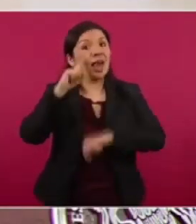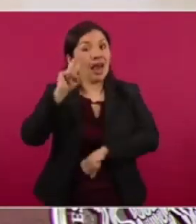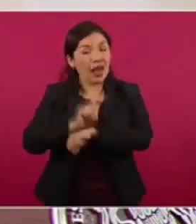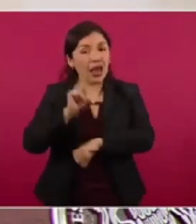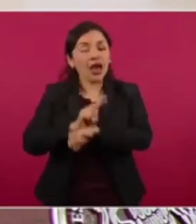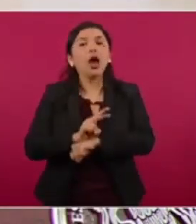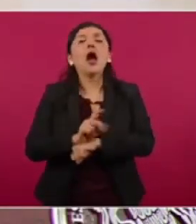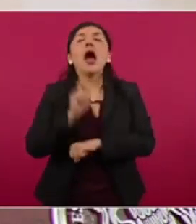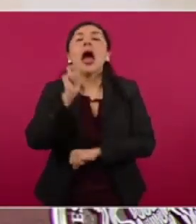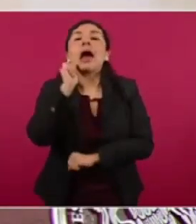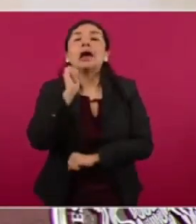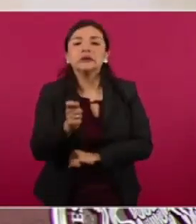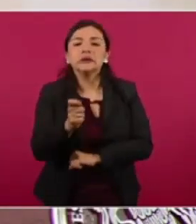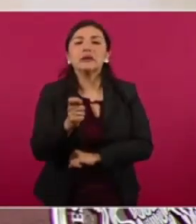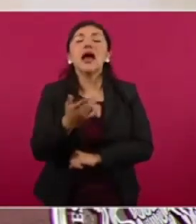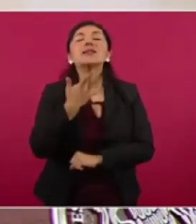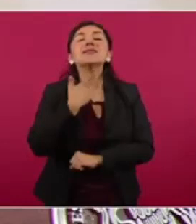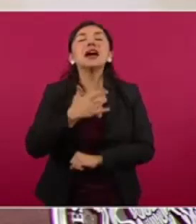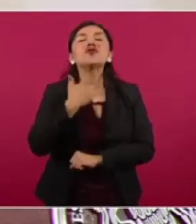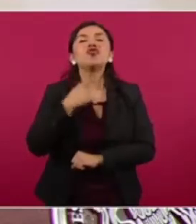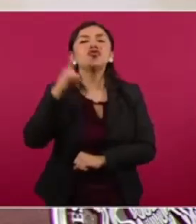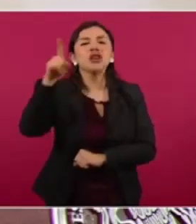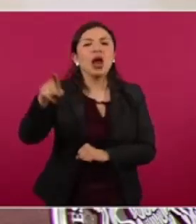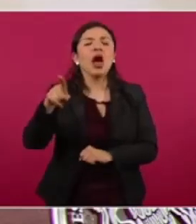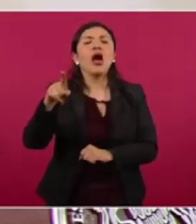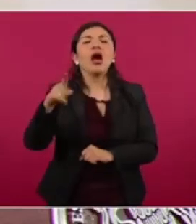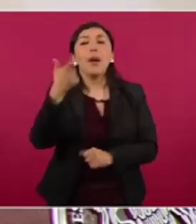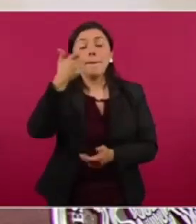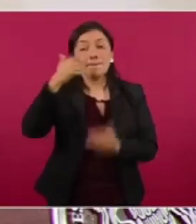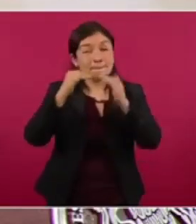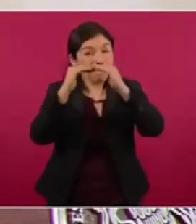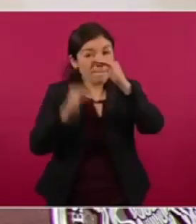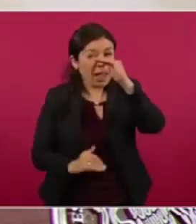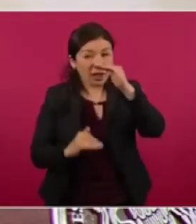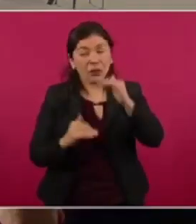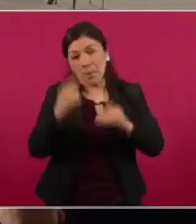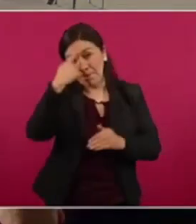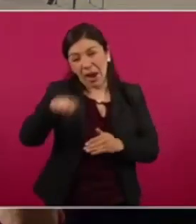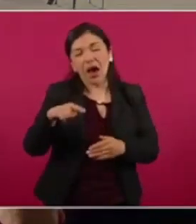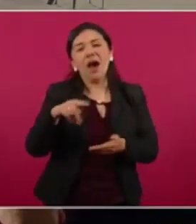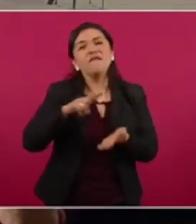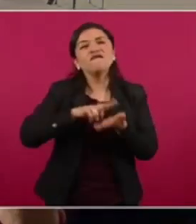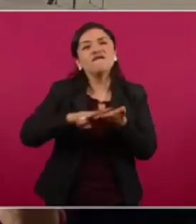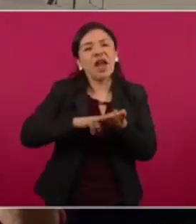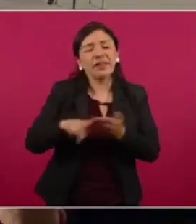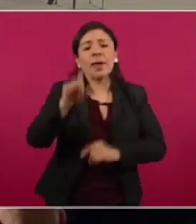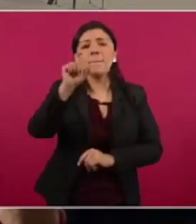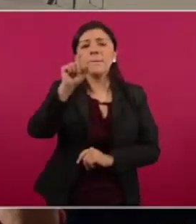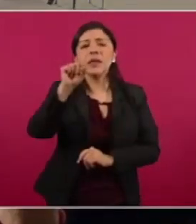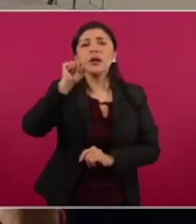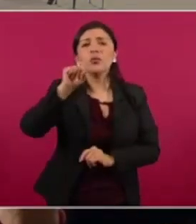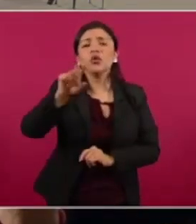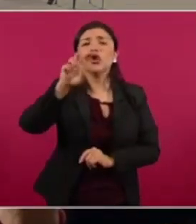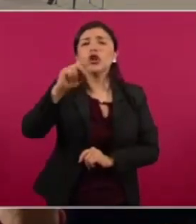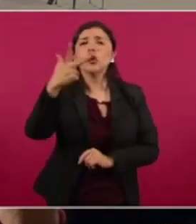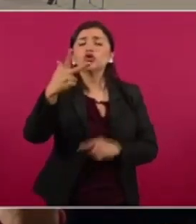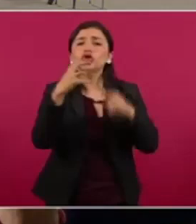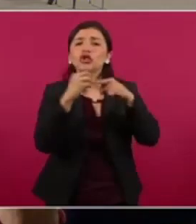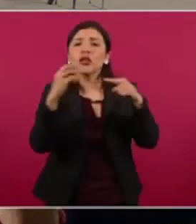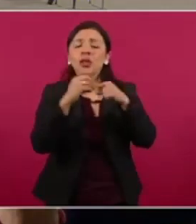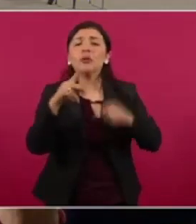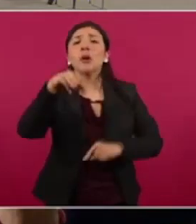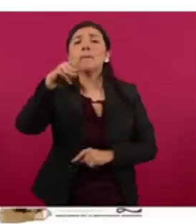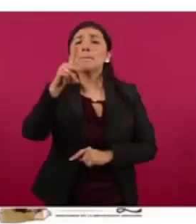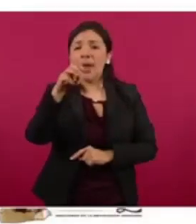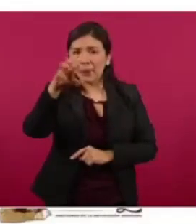margen de la gasolinera, el precio más barato para la regular, 20 pesos 38 centavos, es de Pemex en